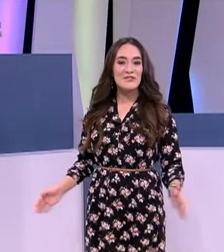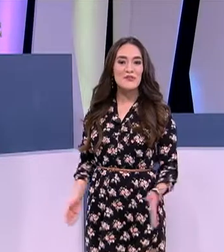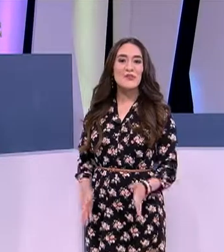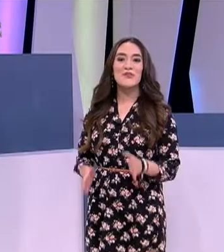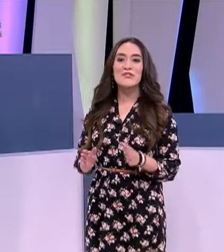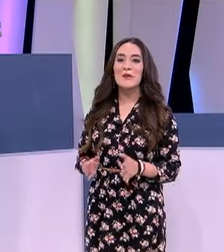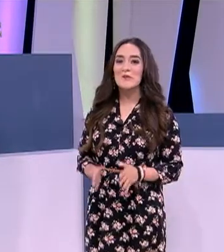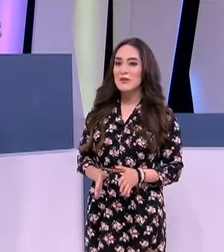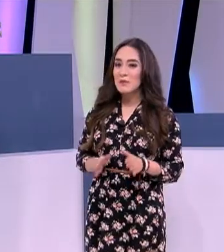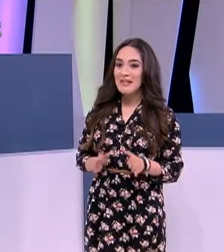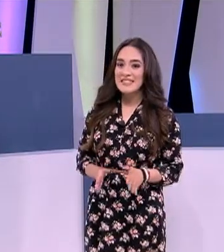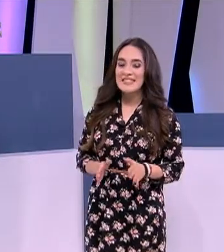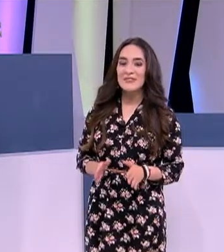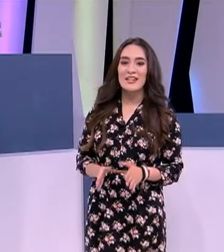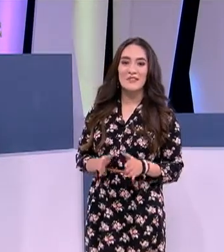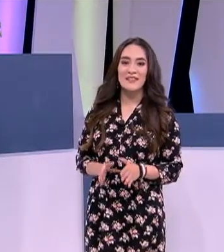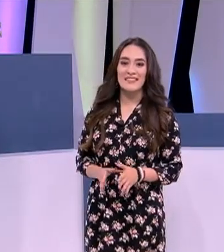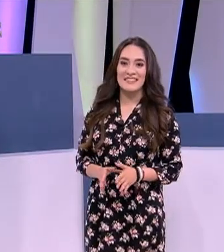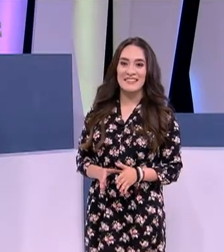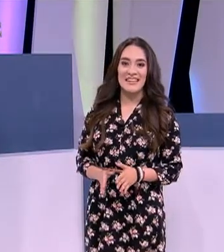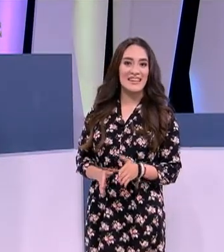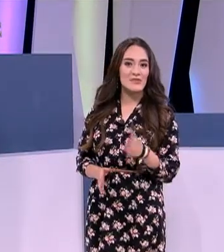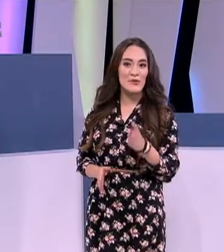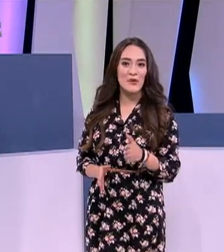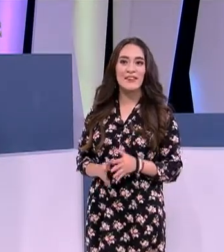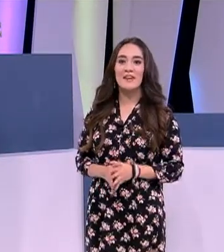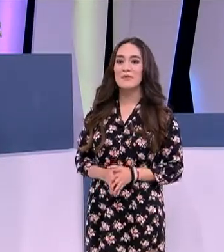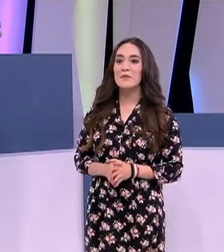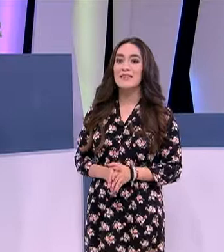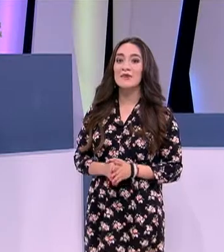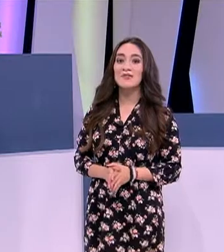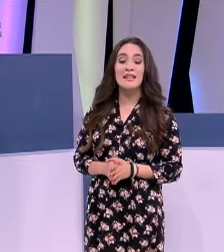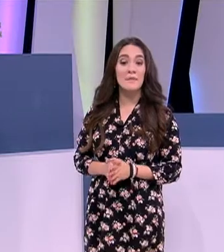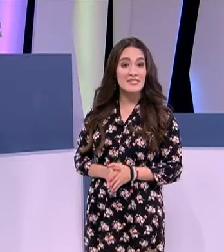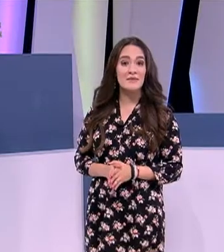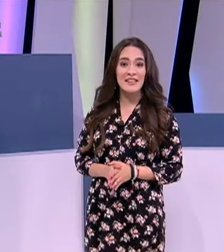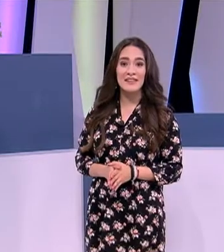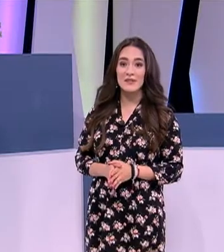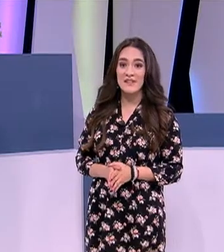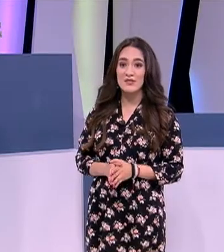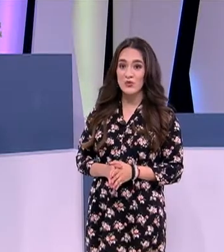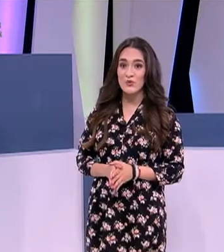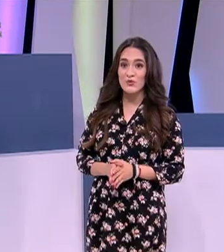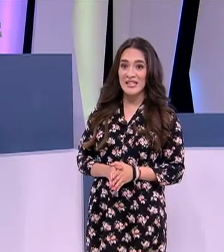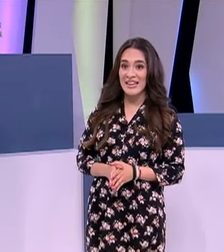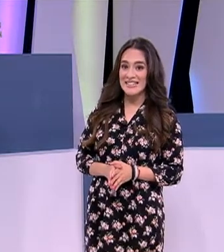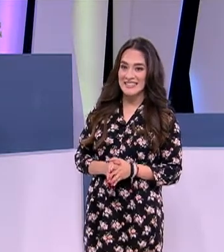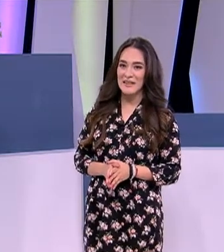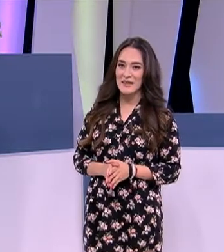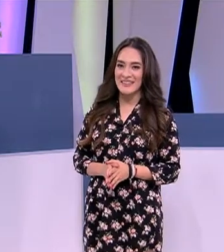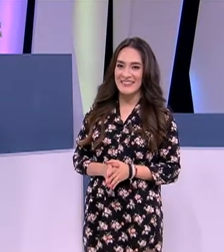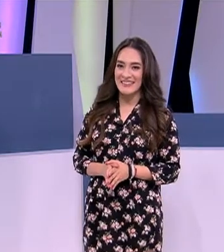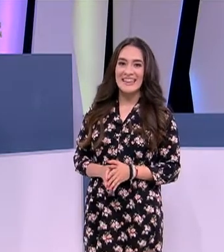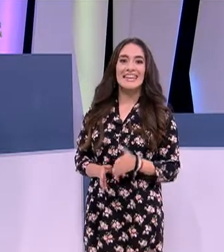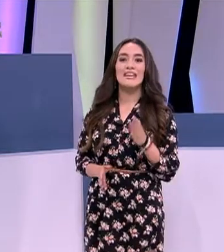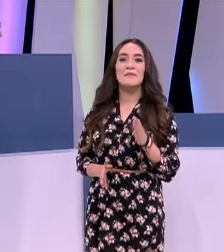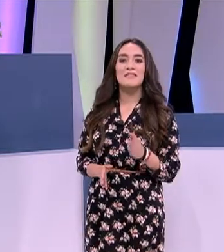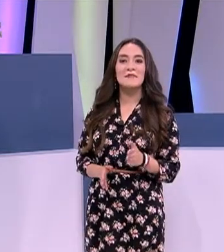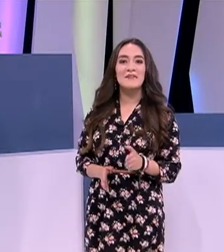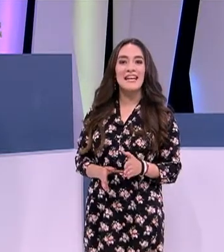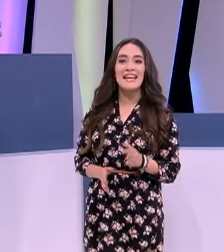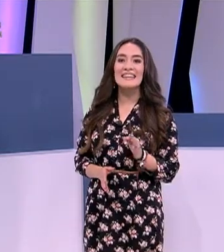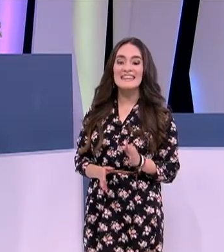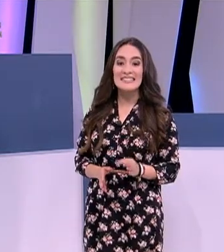Y en el estudio nos acompañó el pianista Rolando Valdés. Él es un joven que actualmente cursa la máxima categoría de estudios musicales en Alemania y